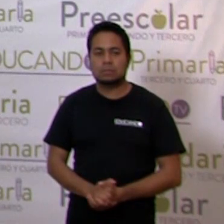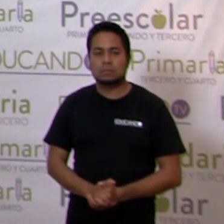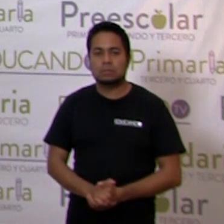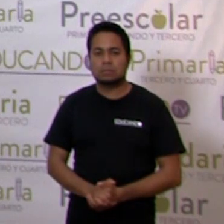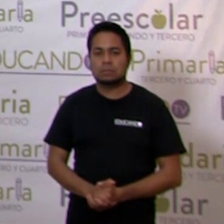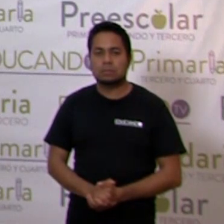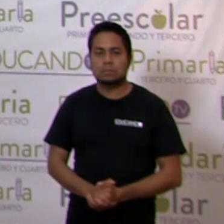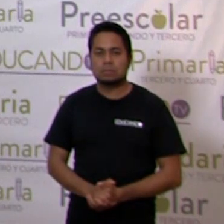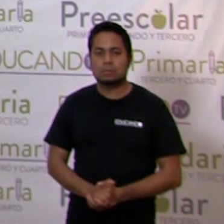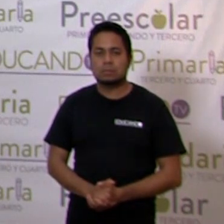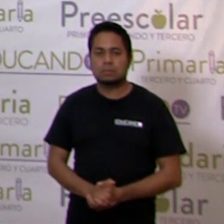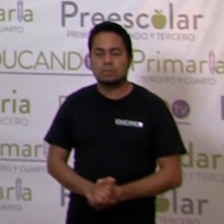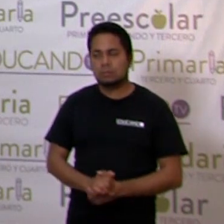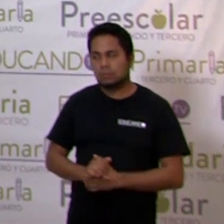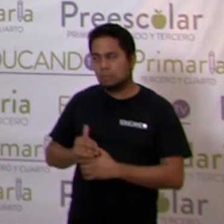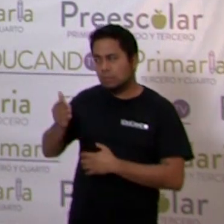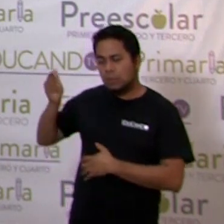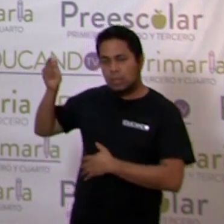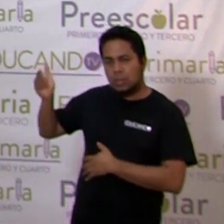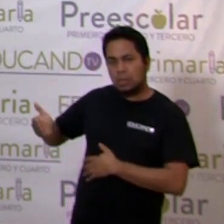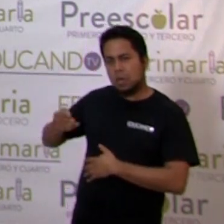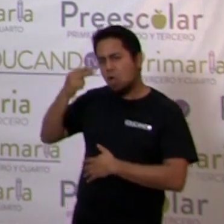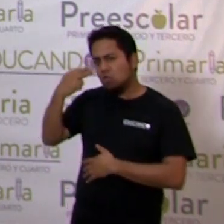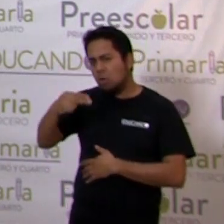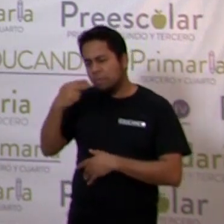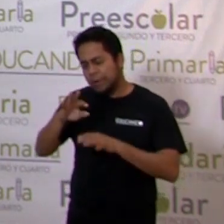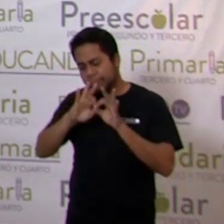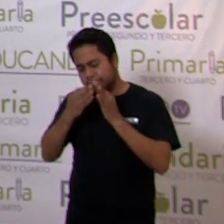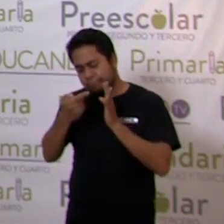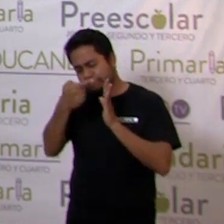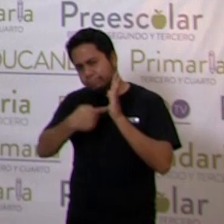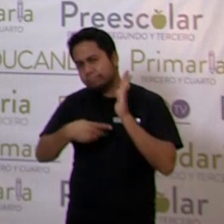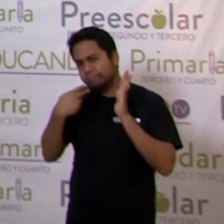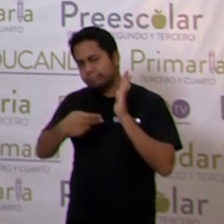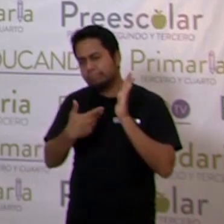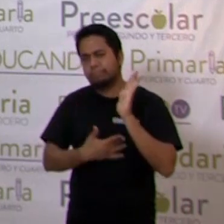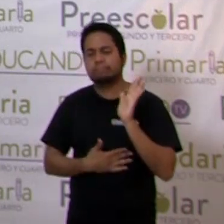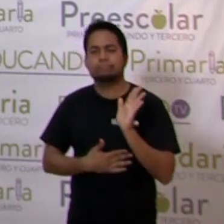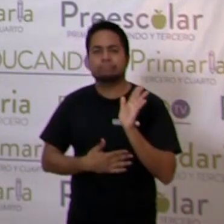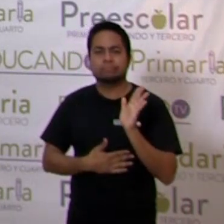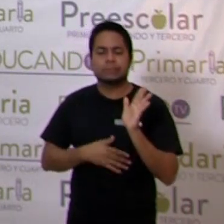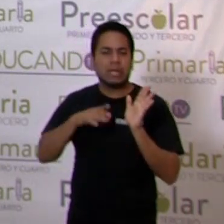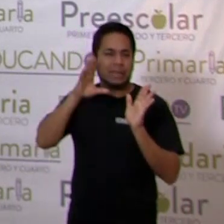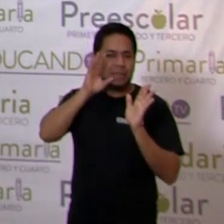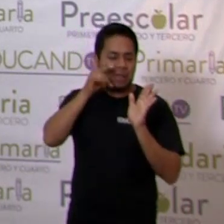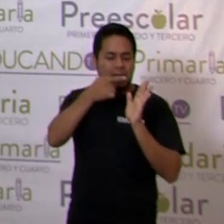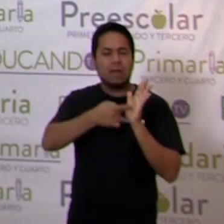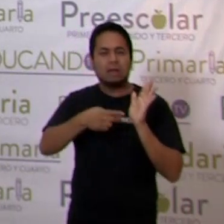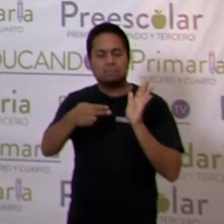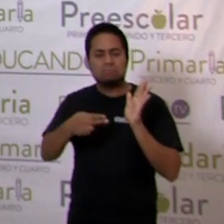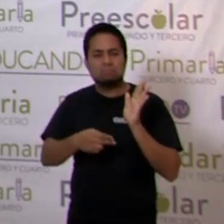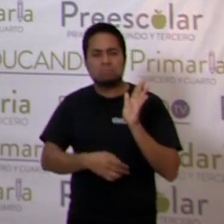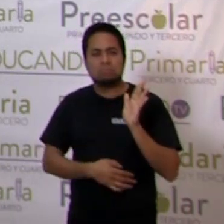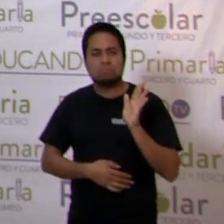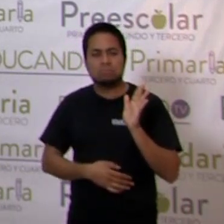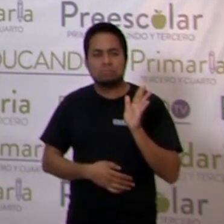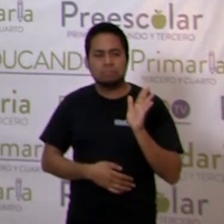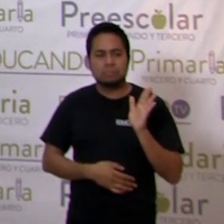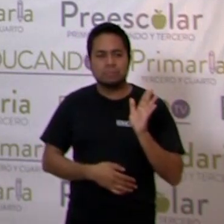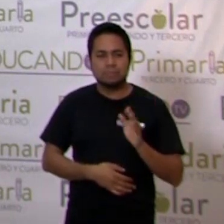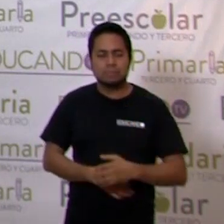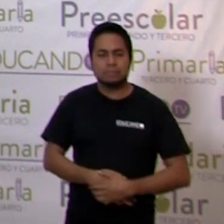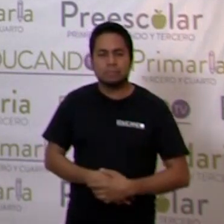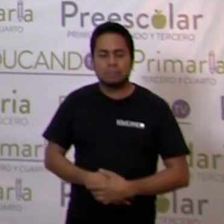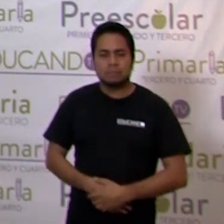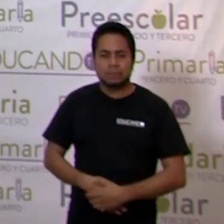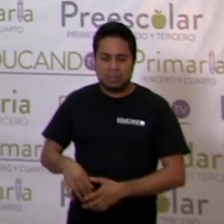dice cómo se llama esa figura la figura naranja